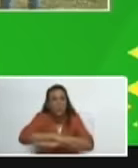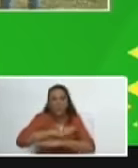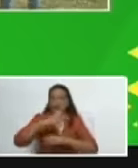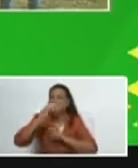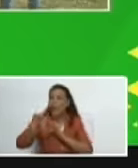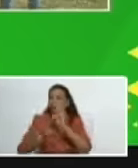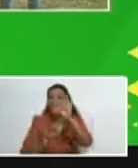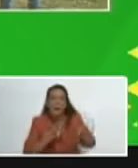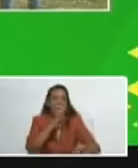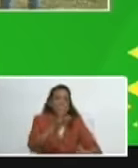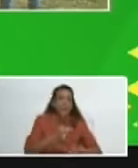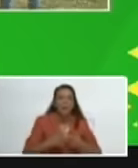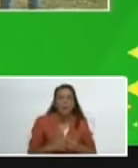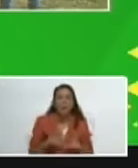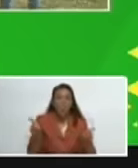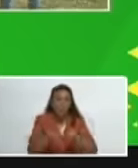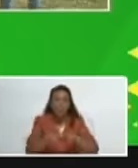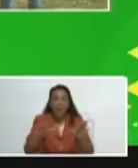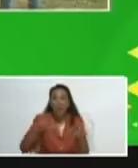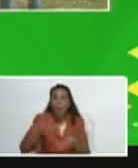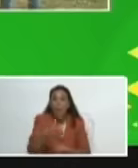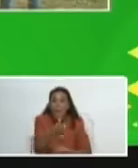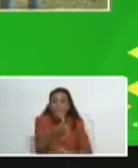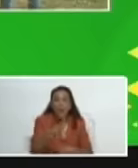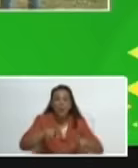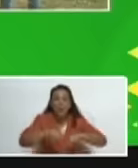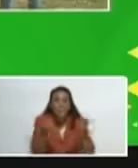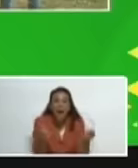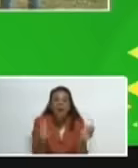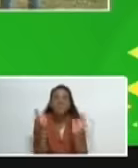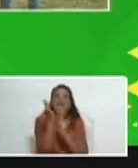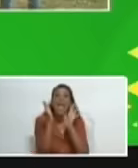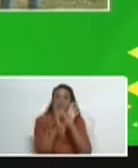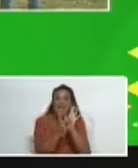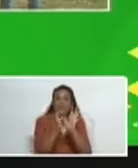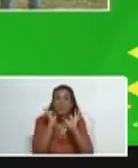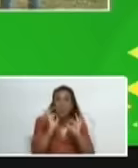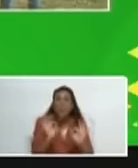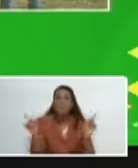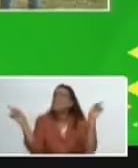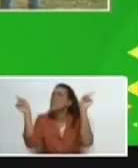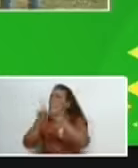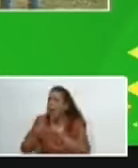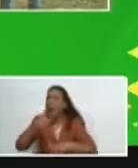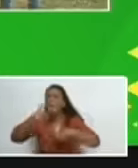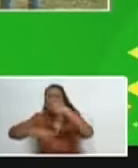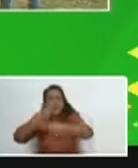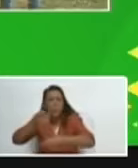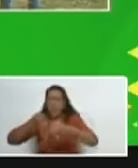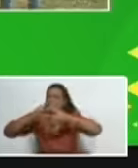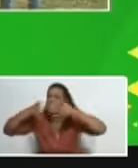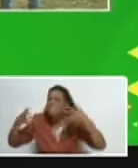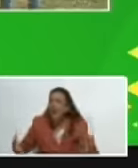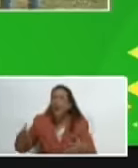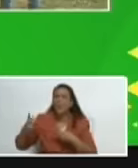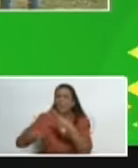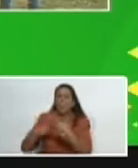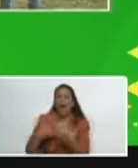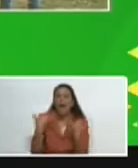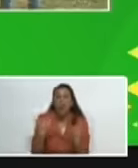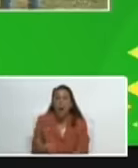se multiplicaron los peces, se multiplican los productores agrícolas y vamos a darle el